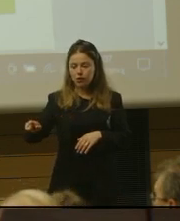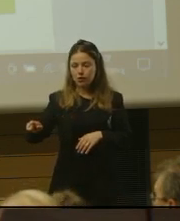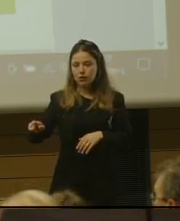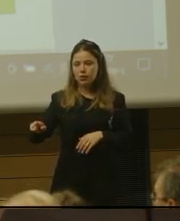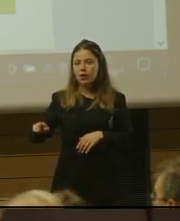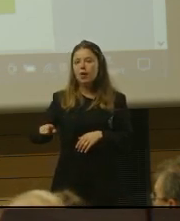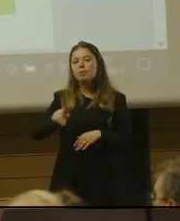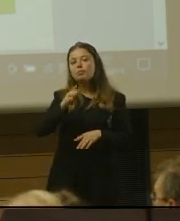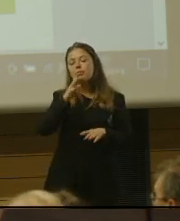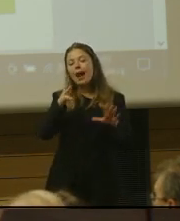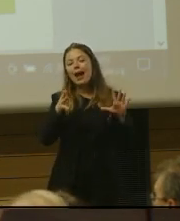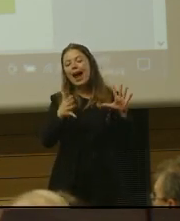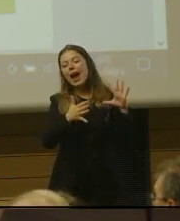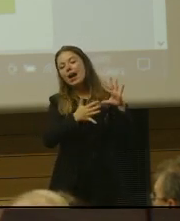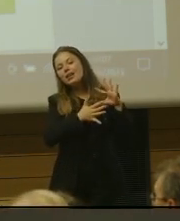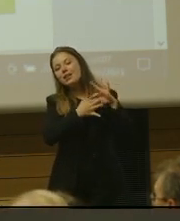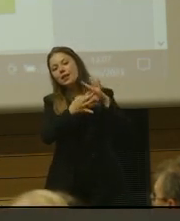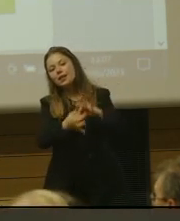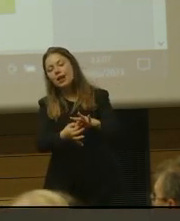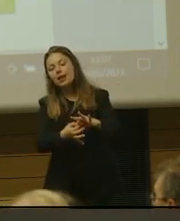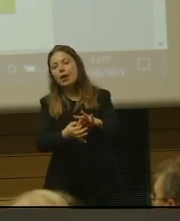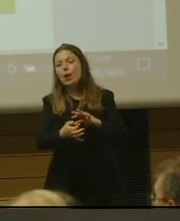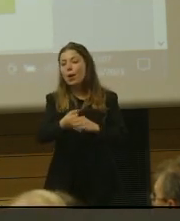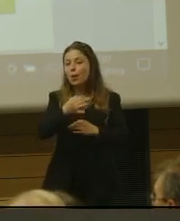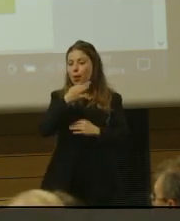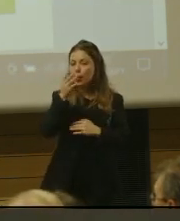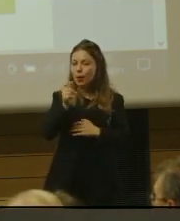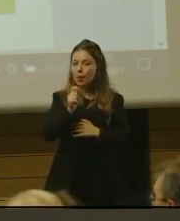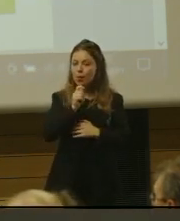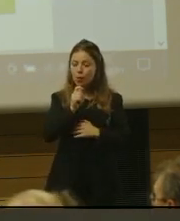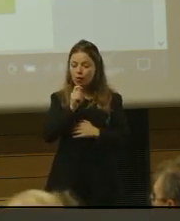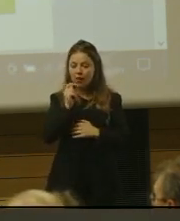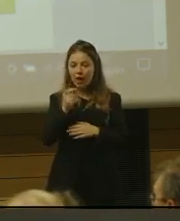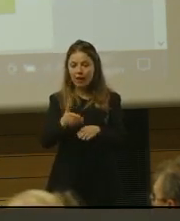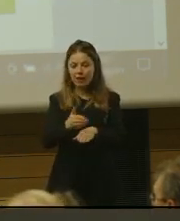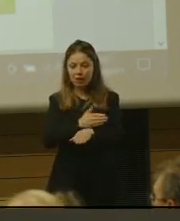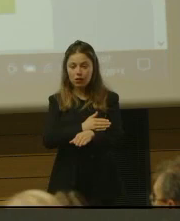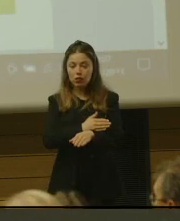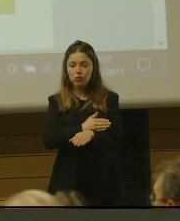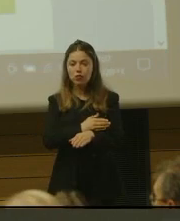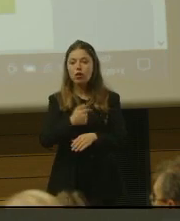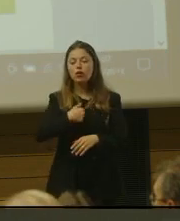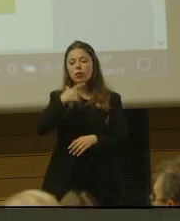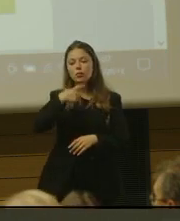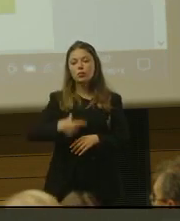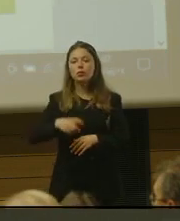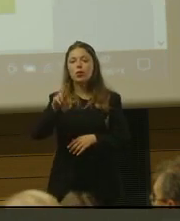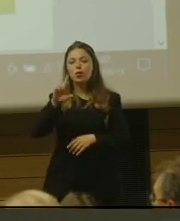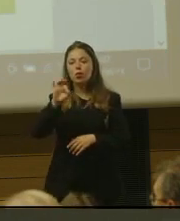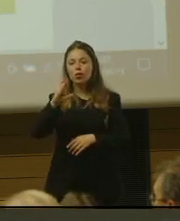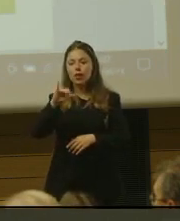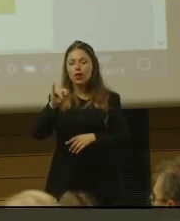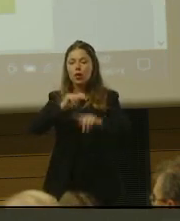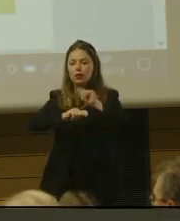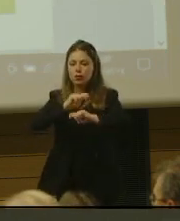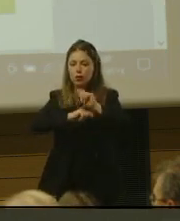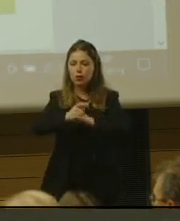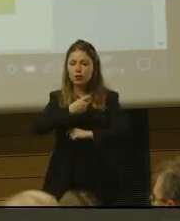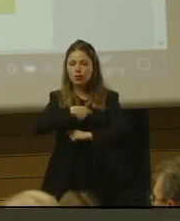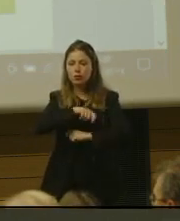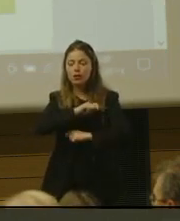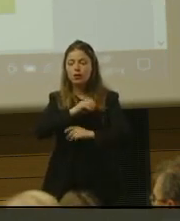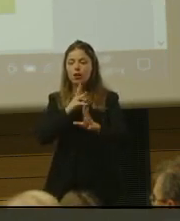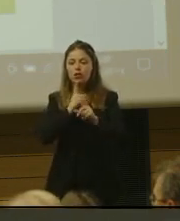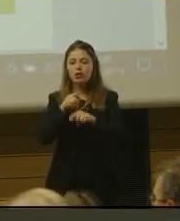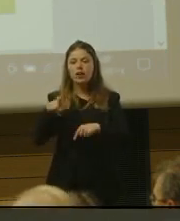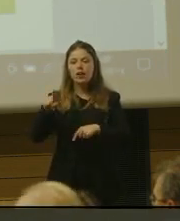Para enlazar un poco con la ponencia anterior, que además ha estado muy interesante, yo soy Rocío, de la Asociación Española contra el Cáncer, soy la técnica de